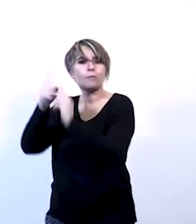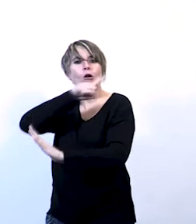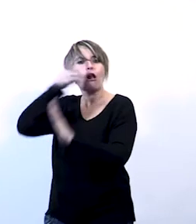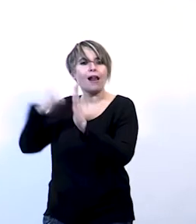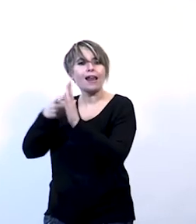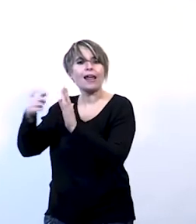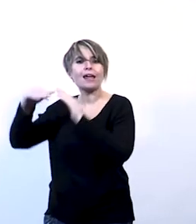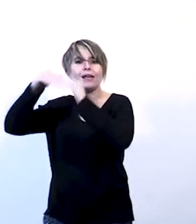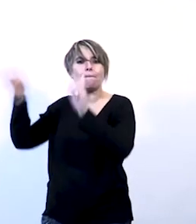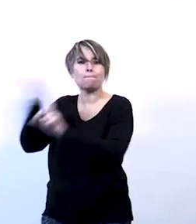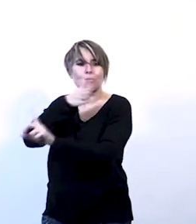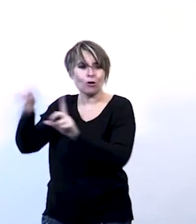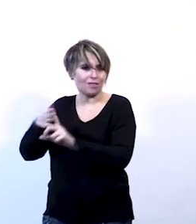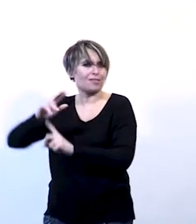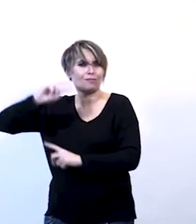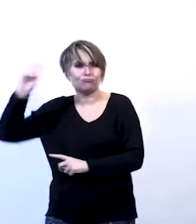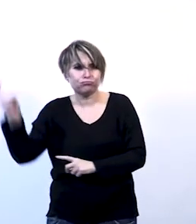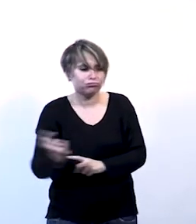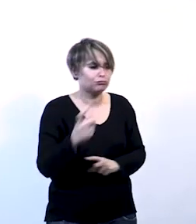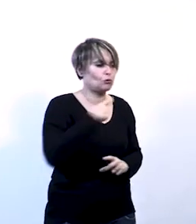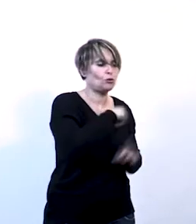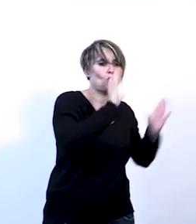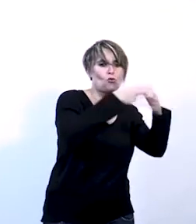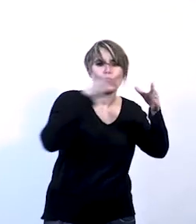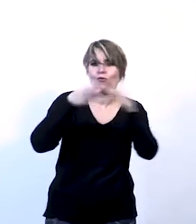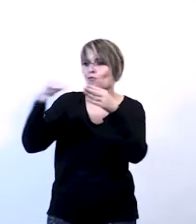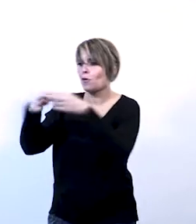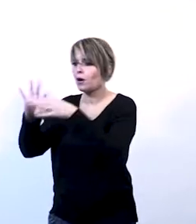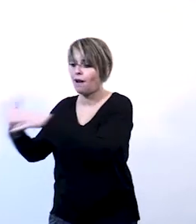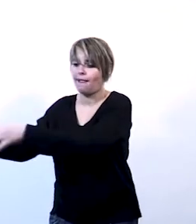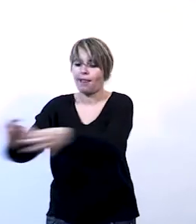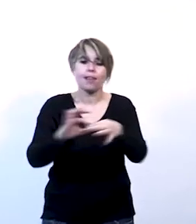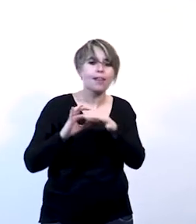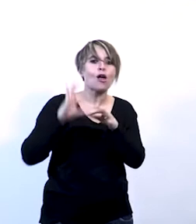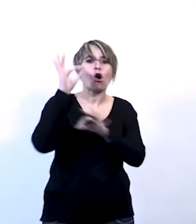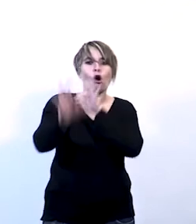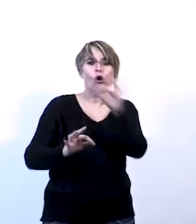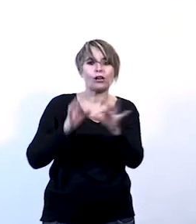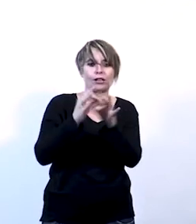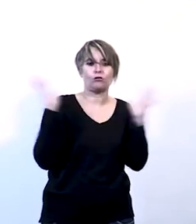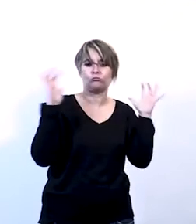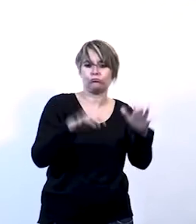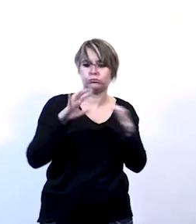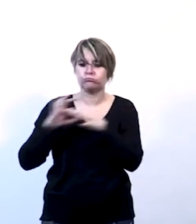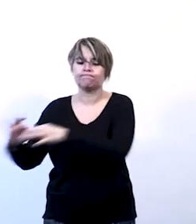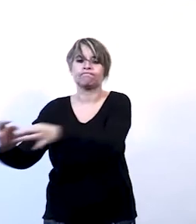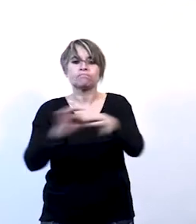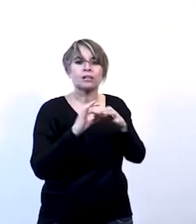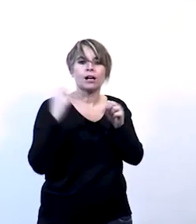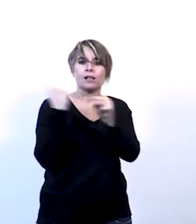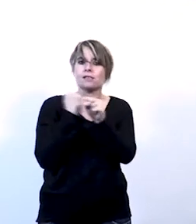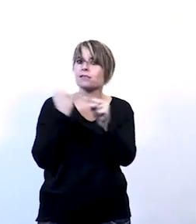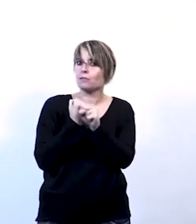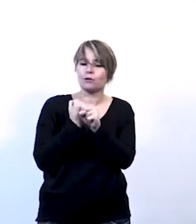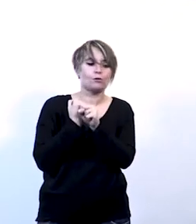de la violencia doméstica. En fin. Entonces, organizaciones que se juntan por medio de coaliciones para trabajar es una